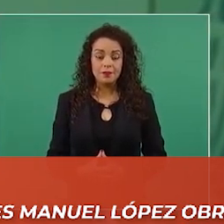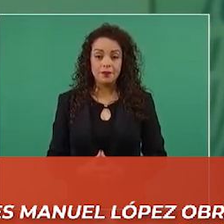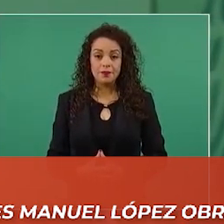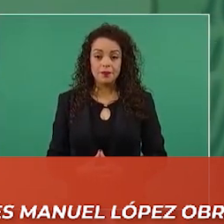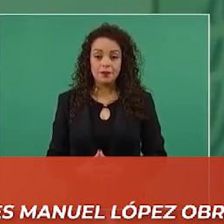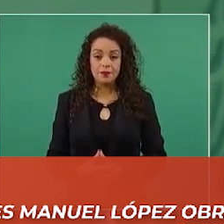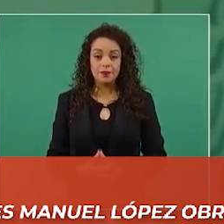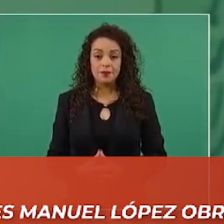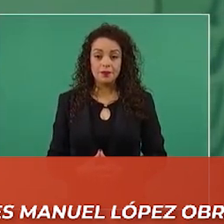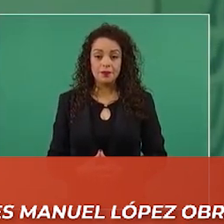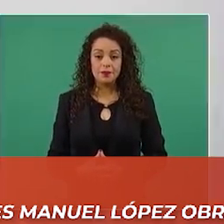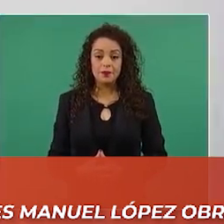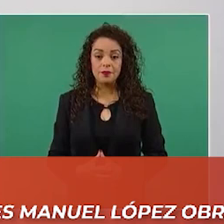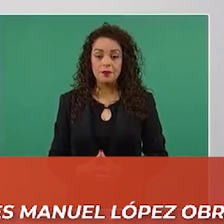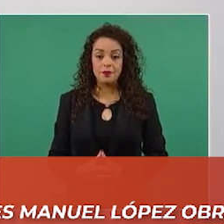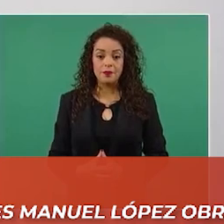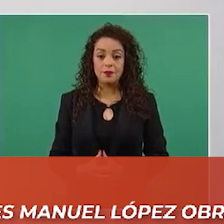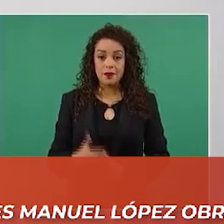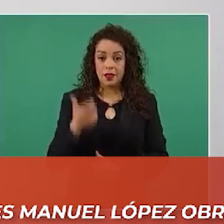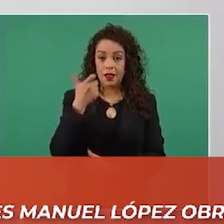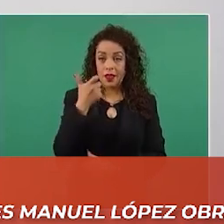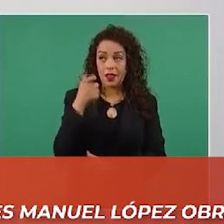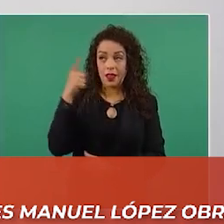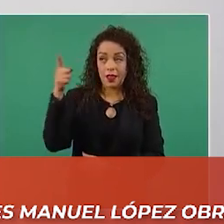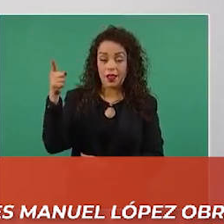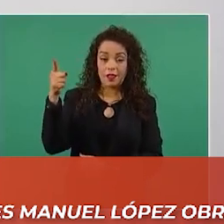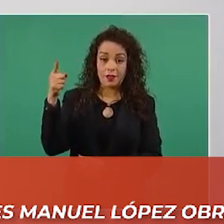Porque lo que nos envían